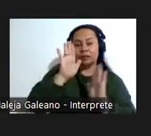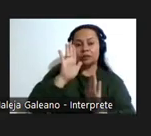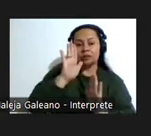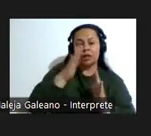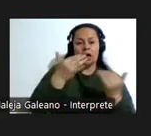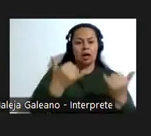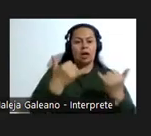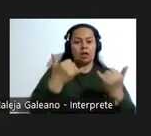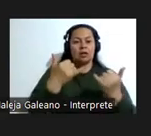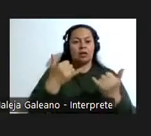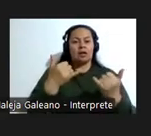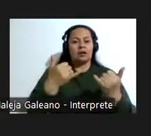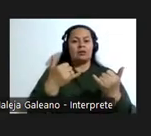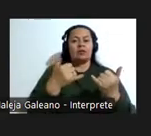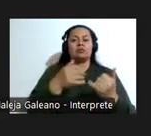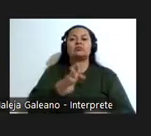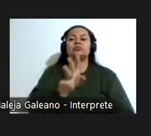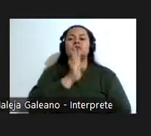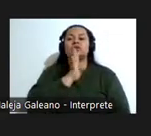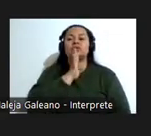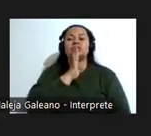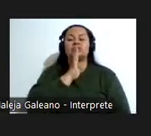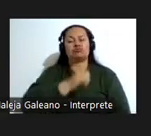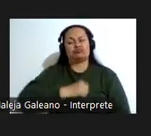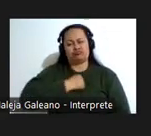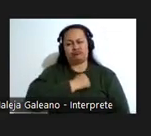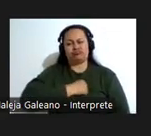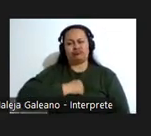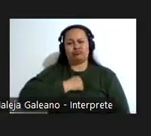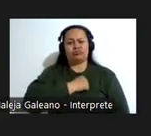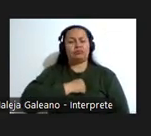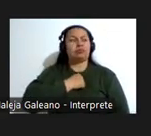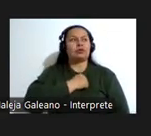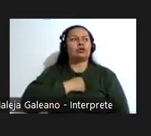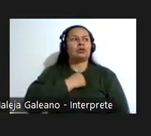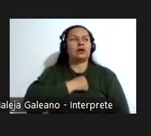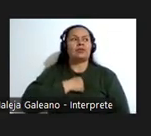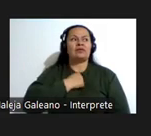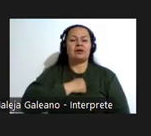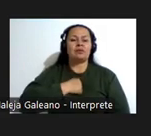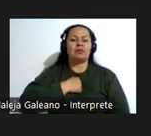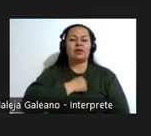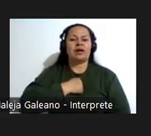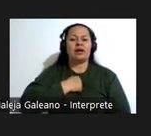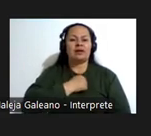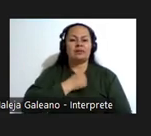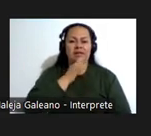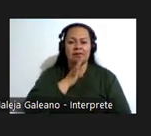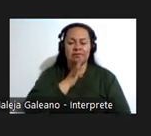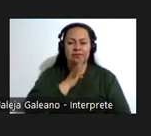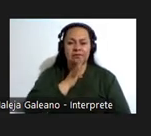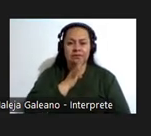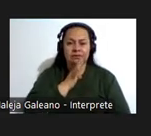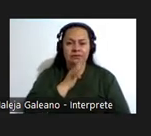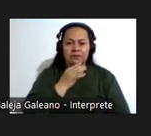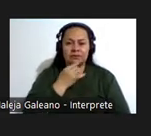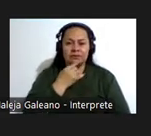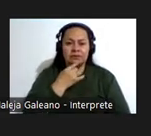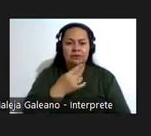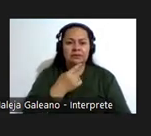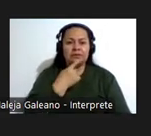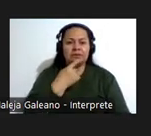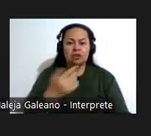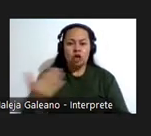voy a entonces habilitar los micrófonos, pero se te va a cerrar un momento el micrófono para que por favor lo habilites de nuevo. ¿Listo?